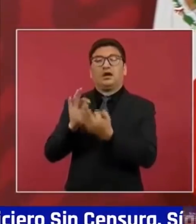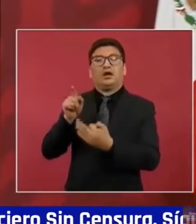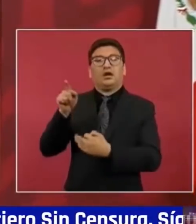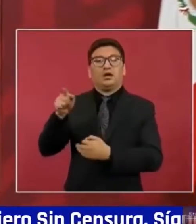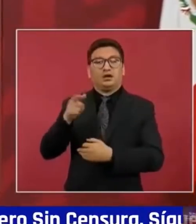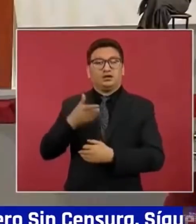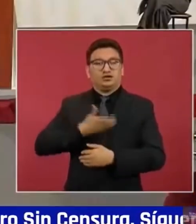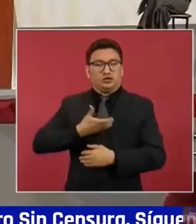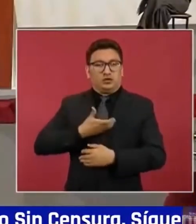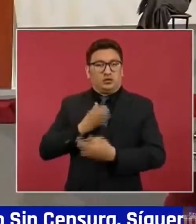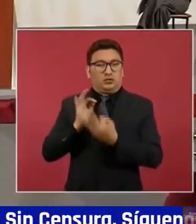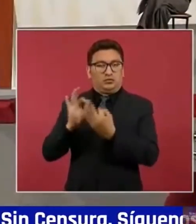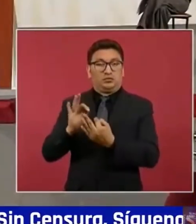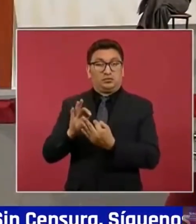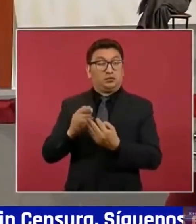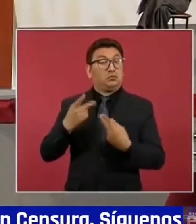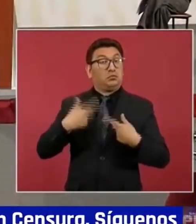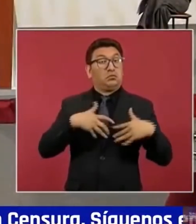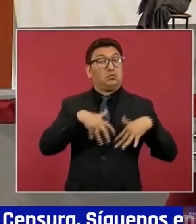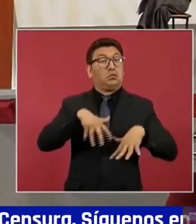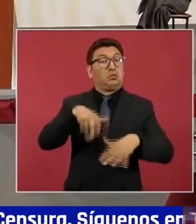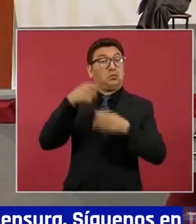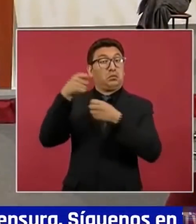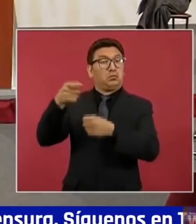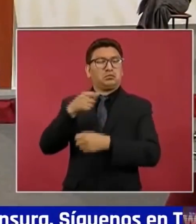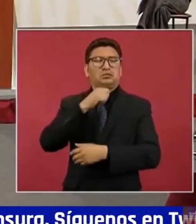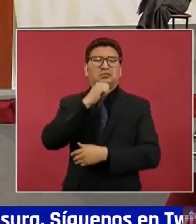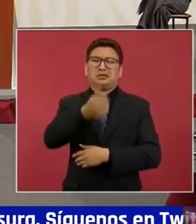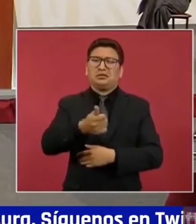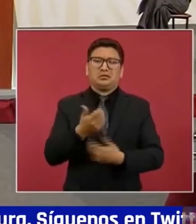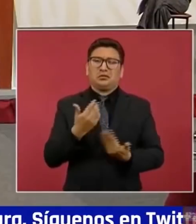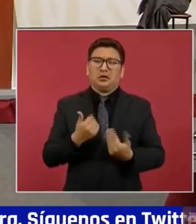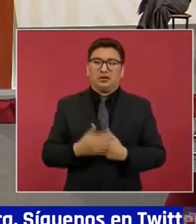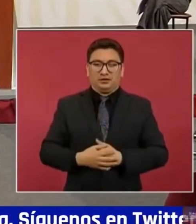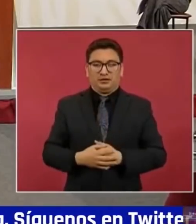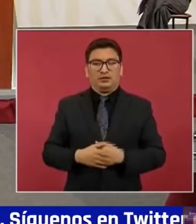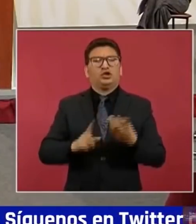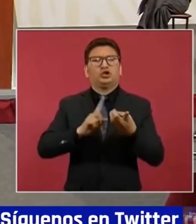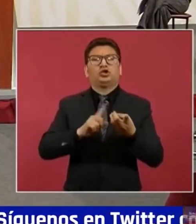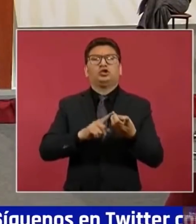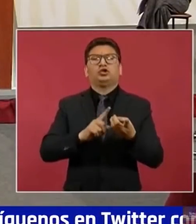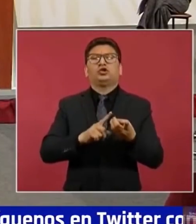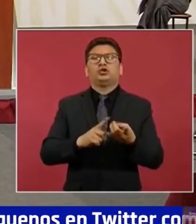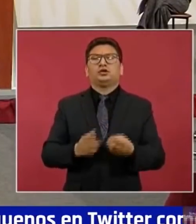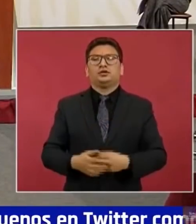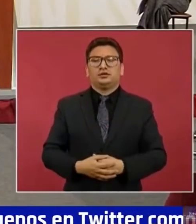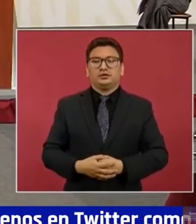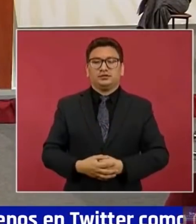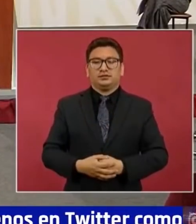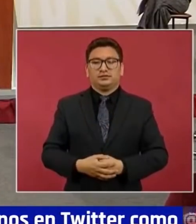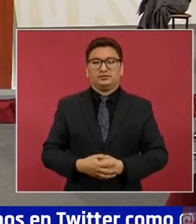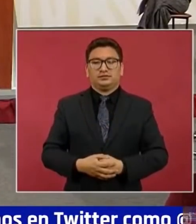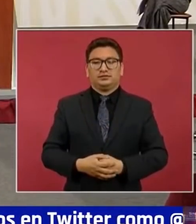contestó al presidente en redes sociales. Vamos a escuchar lo que dijo el presidente en la mañanera.